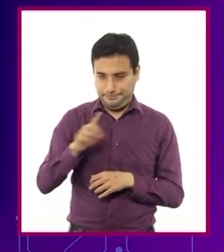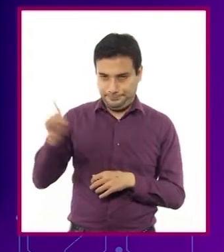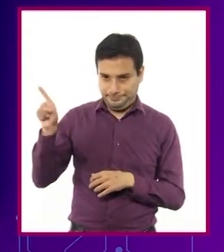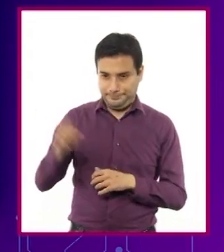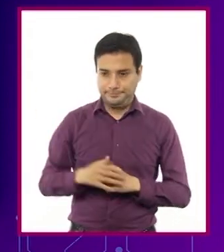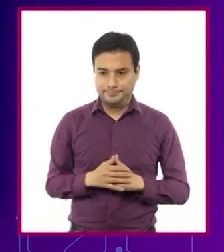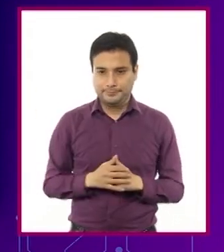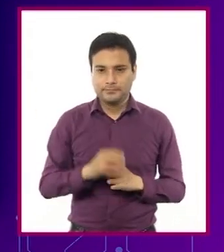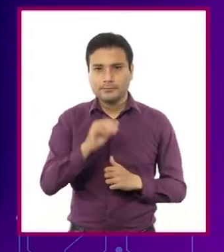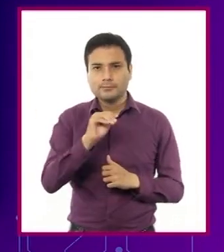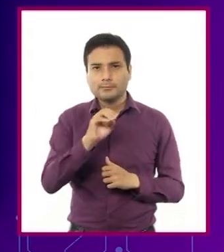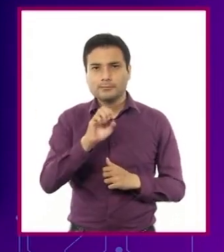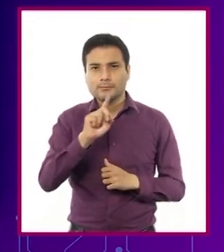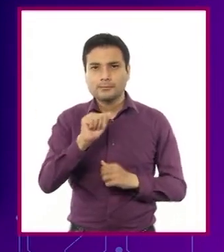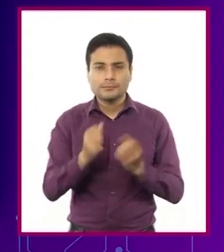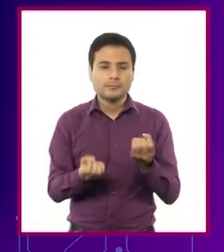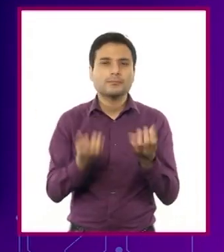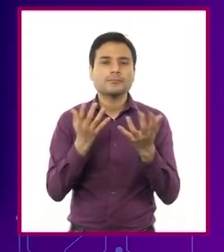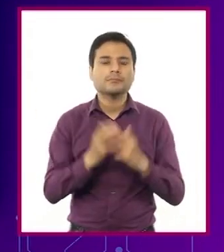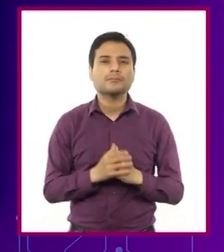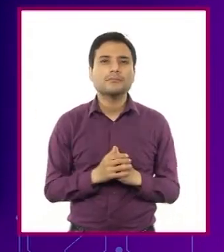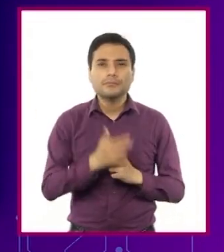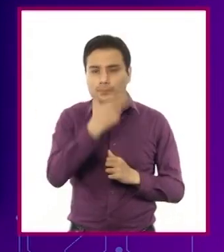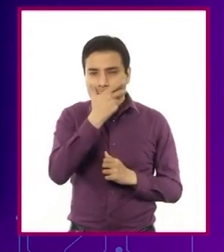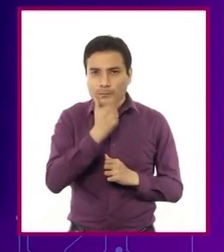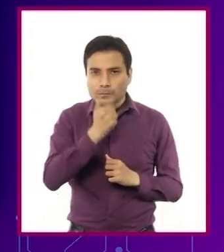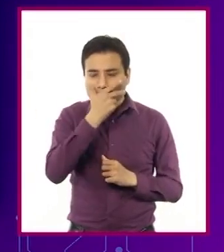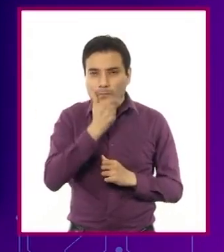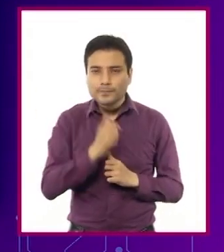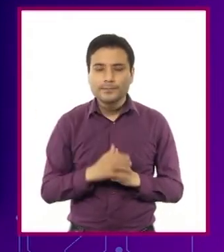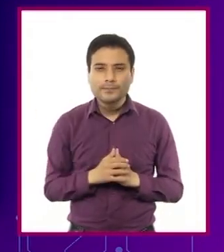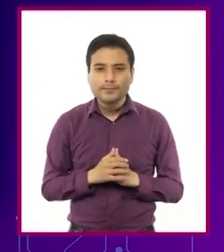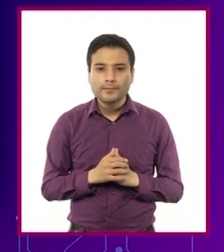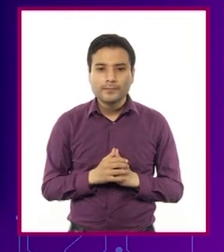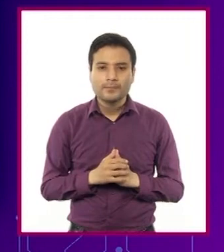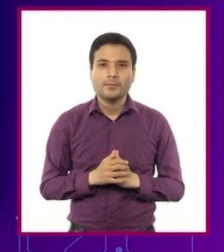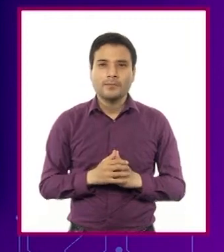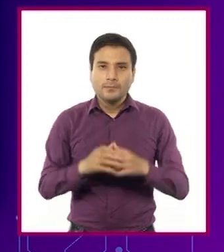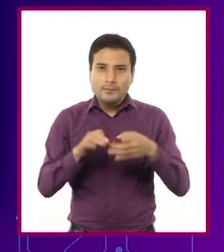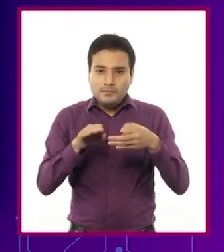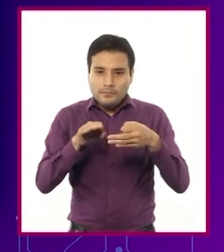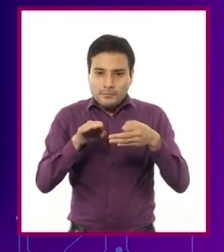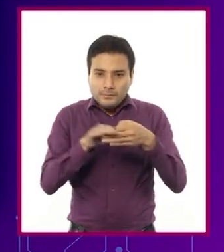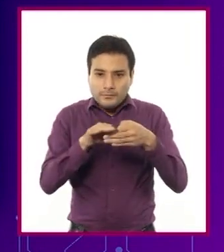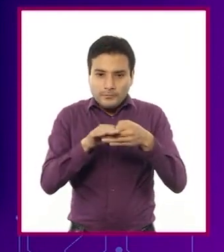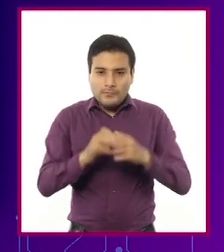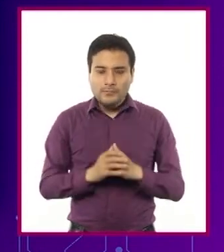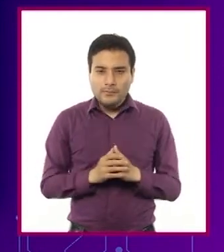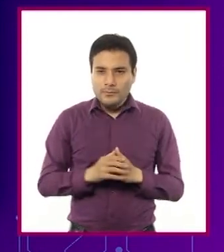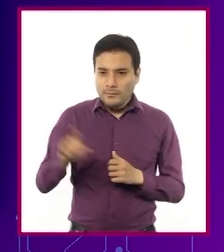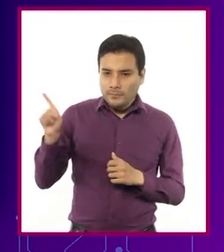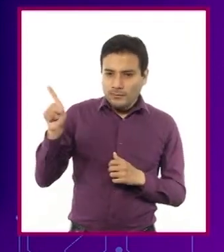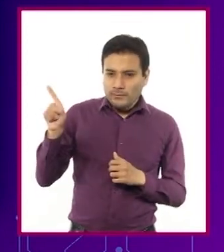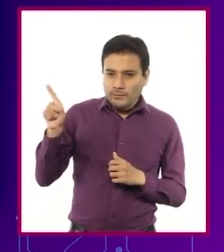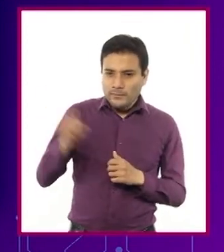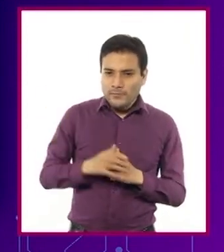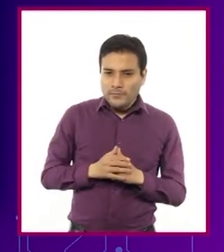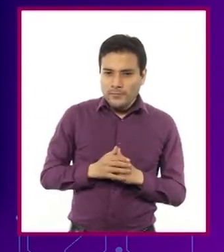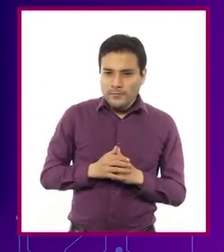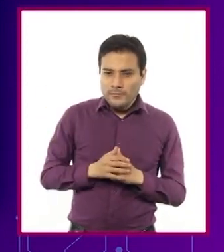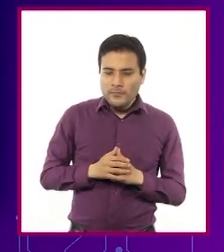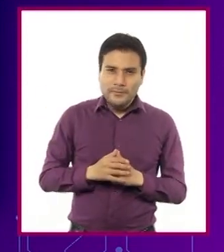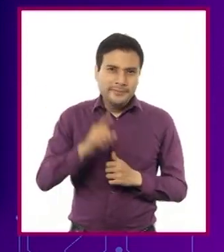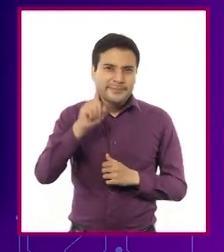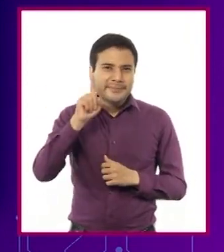la media aritmética de los datos de los hombres se encuentra más cerca del límite inferior del rango que la media aritmética de